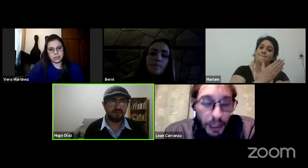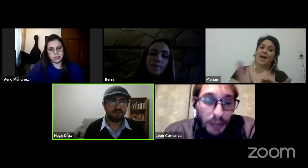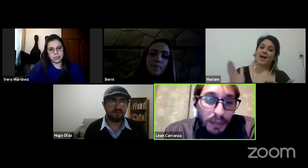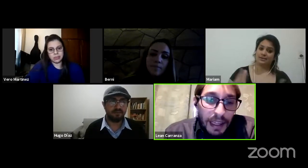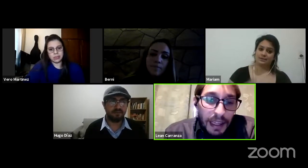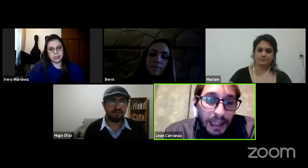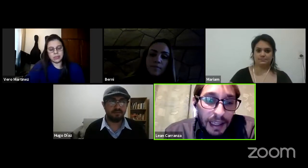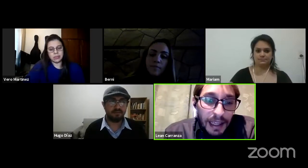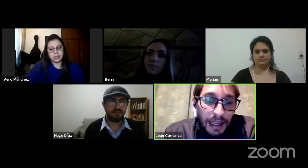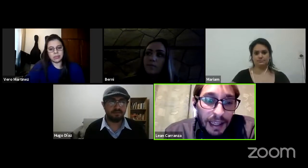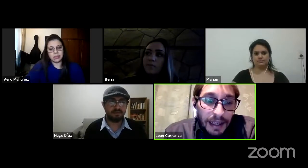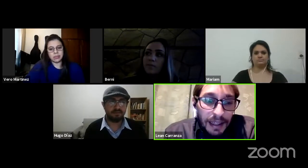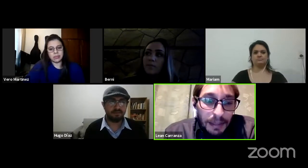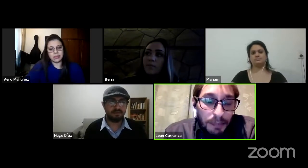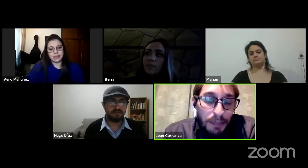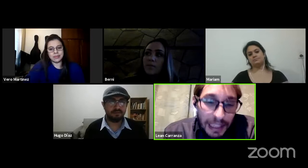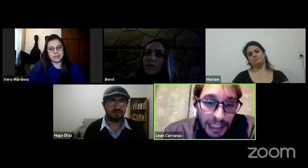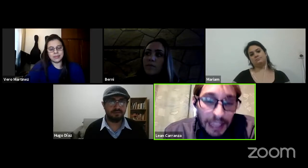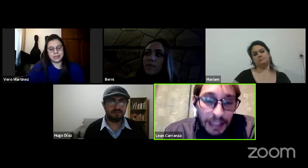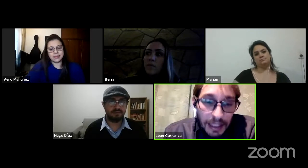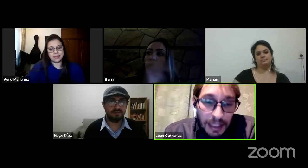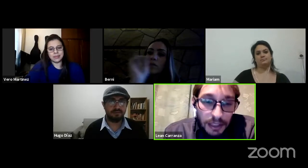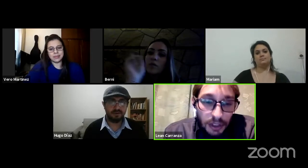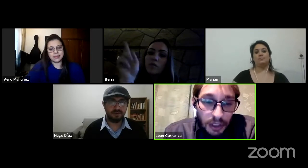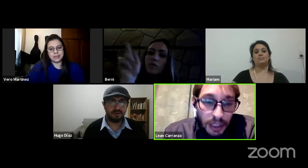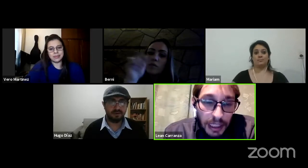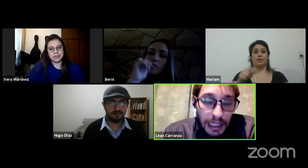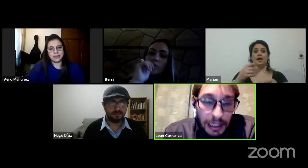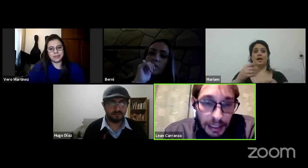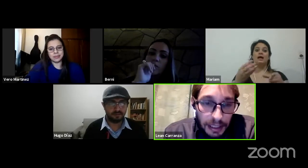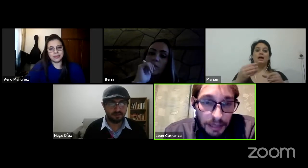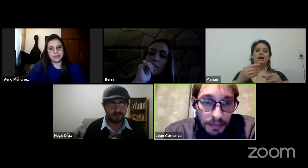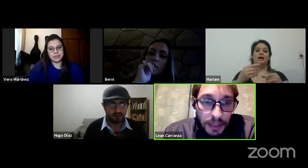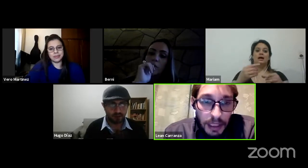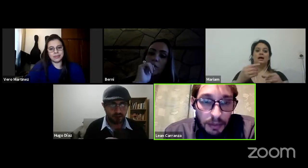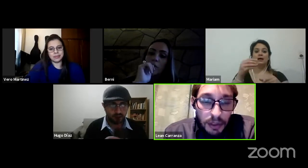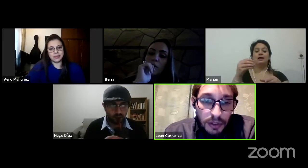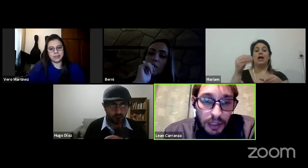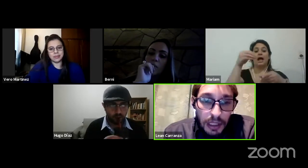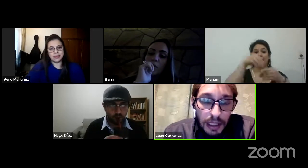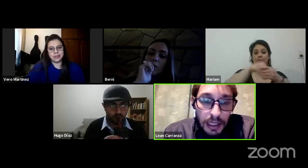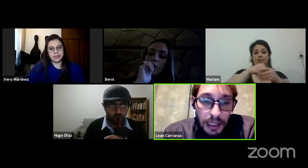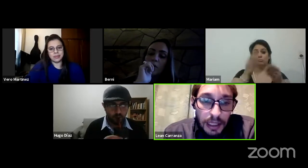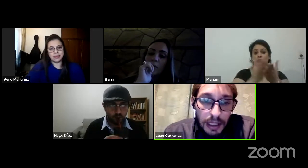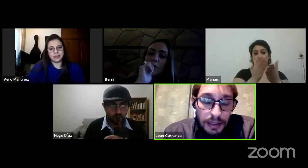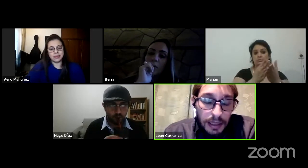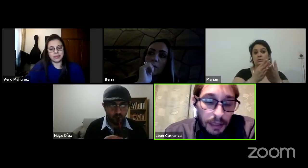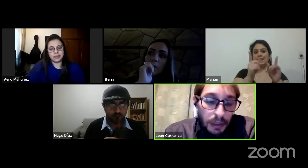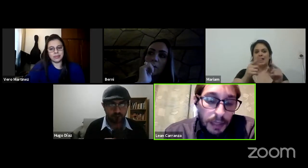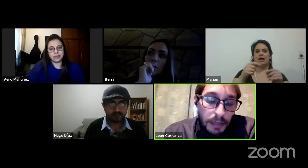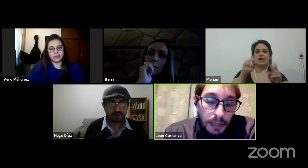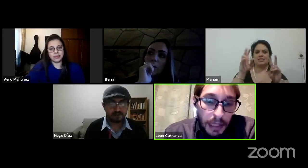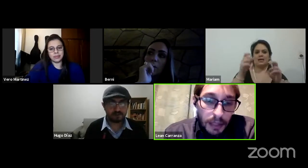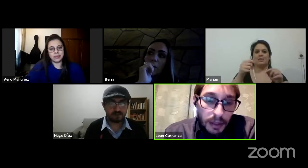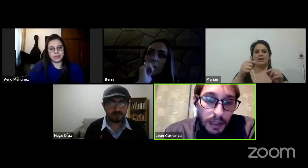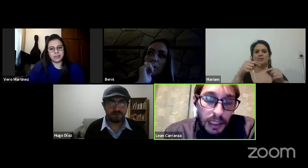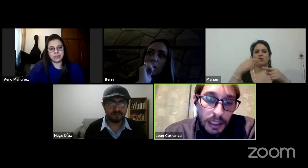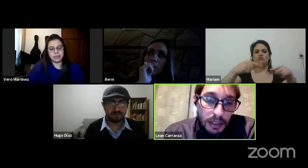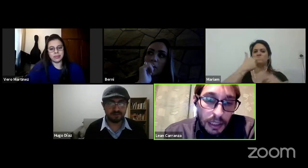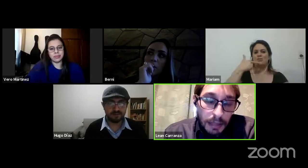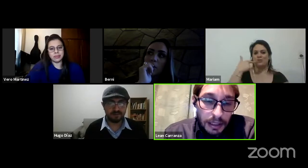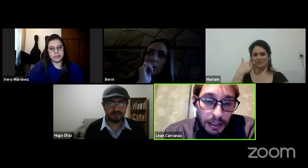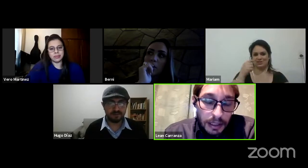bueno pastelería está dentro de lo que es la carrera tenemos la tenemos en primeros